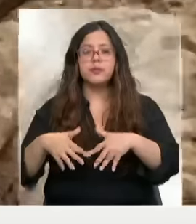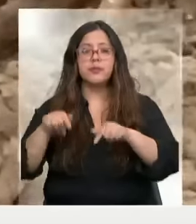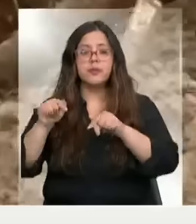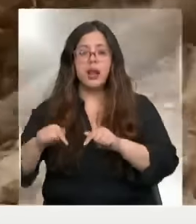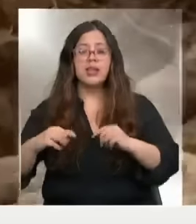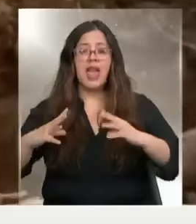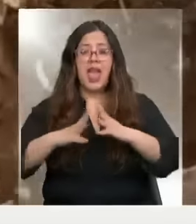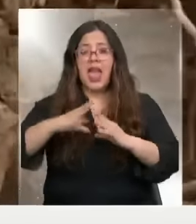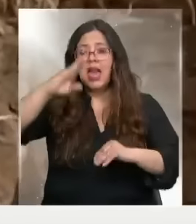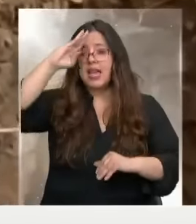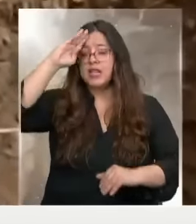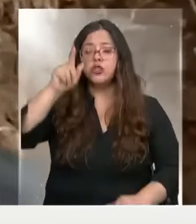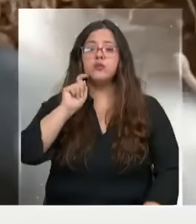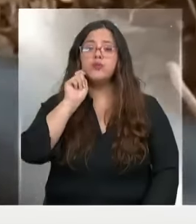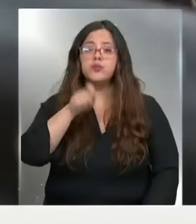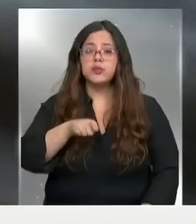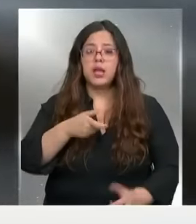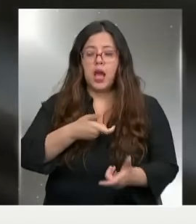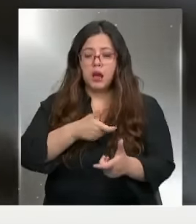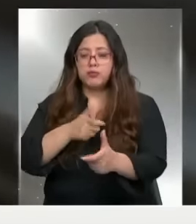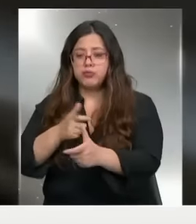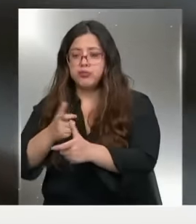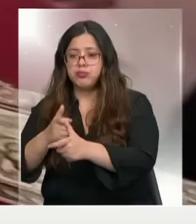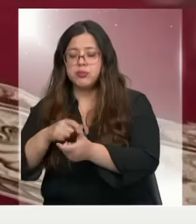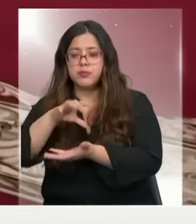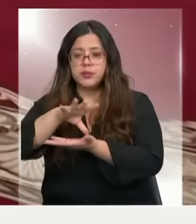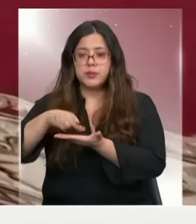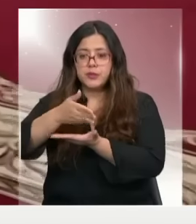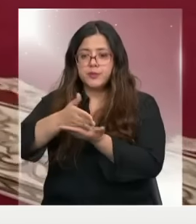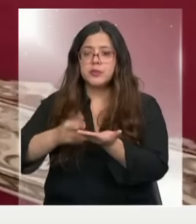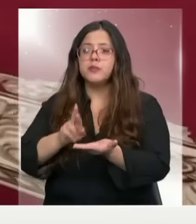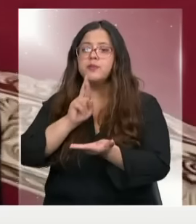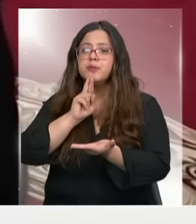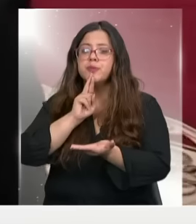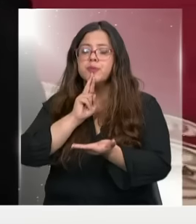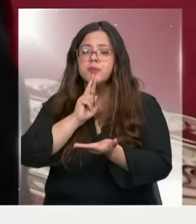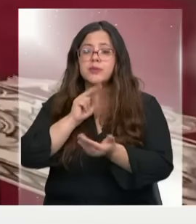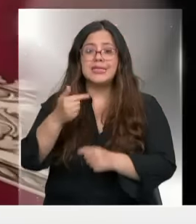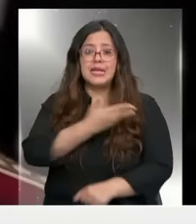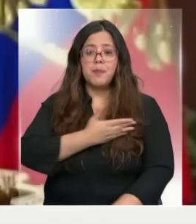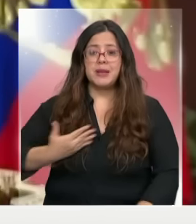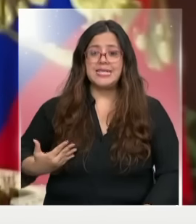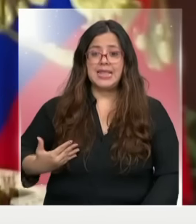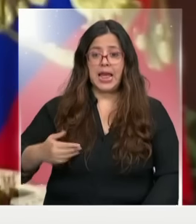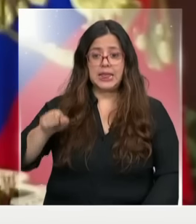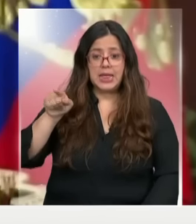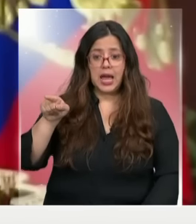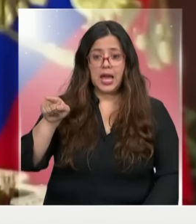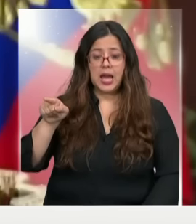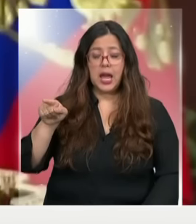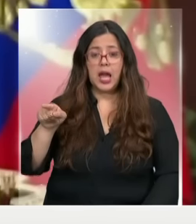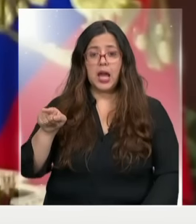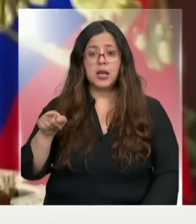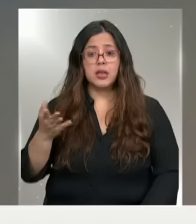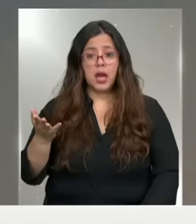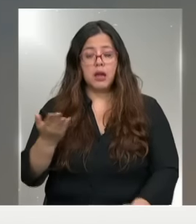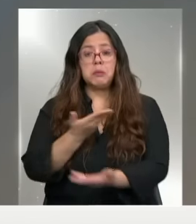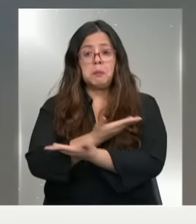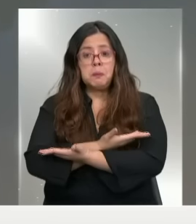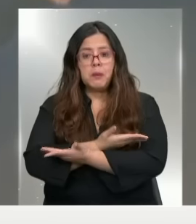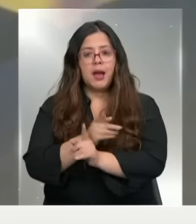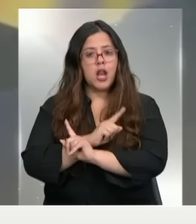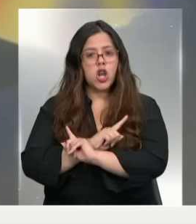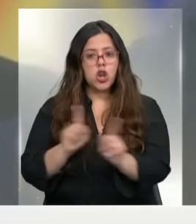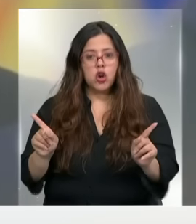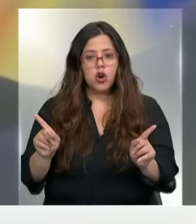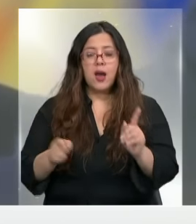habría bombardeado la región fronteriza rusa de Bryansk con misiles ATACMS y el presidente ruso Vladimir Putin no se quedó de brazos